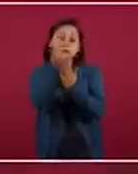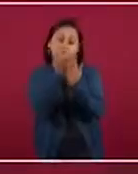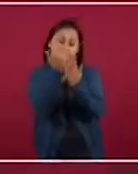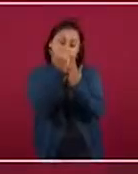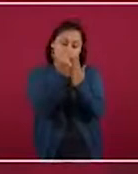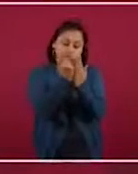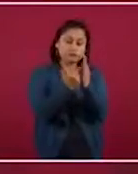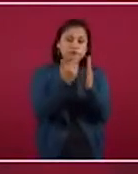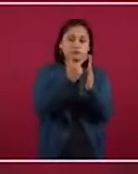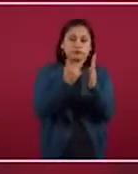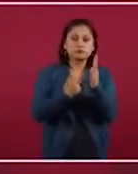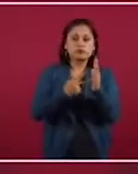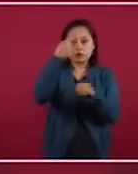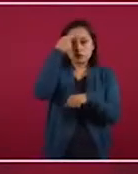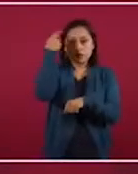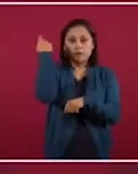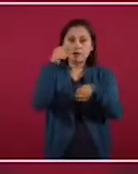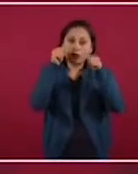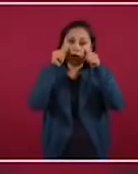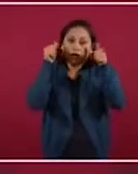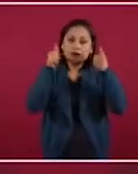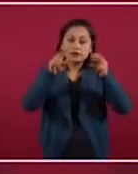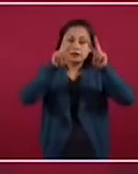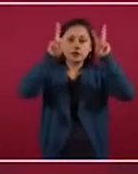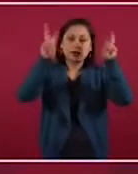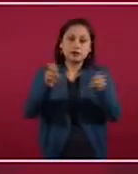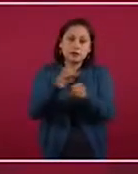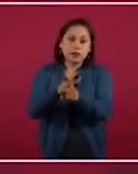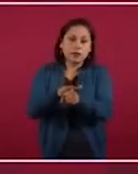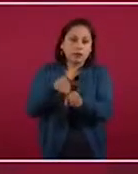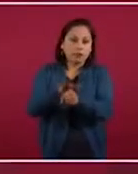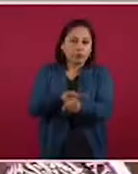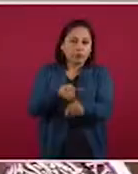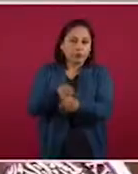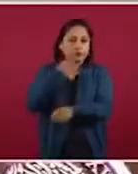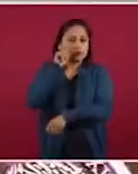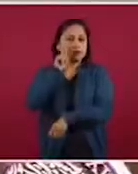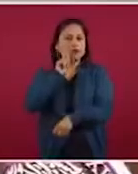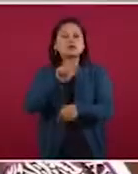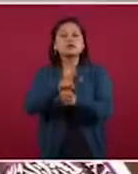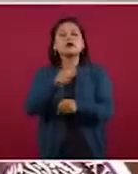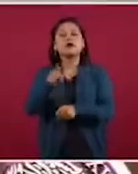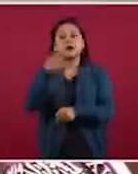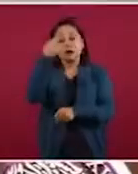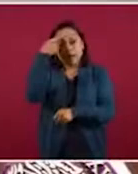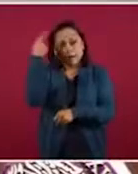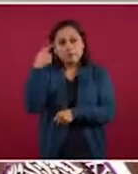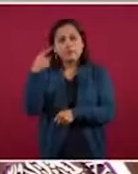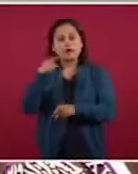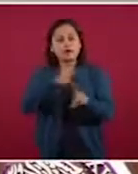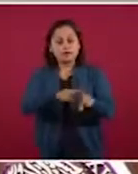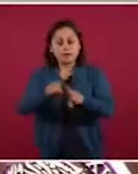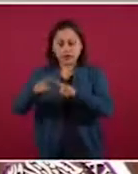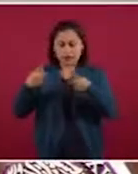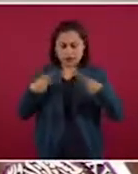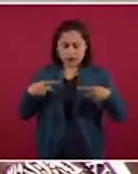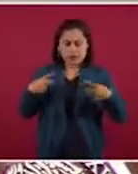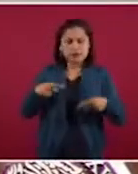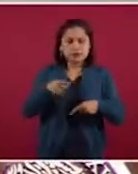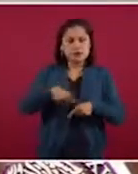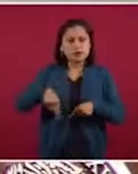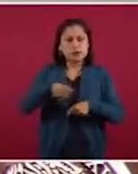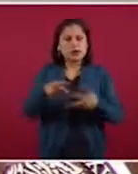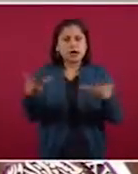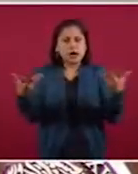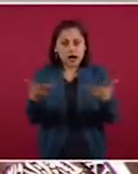y sanción del hostigamiento sexual a fin de fortalecer la participación de los actores involucrados y facilitar la